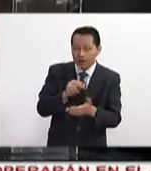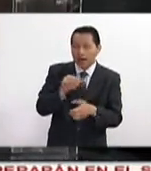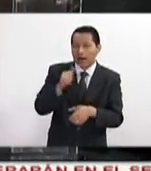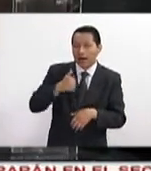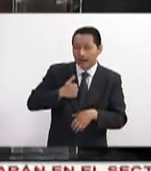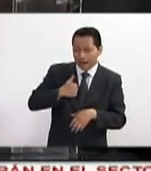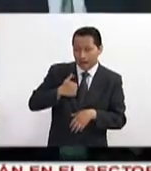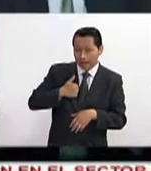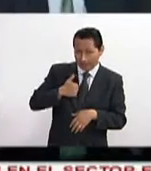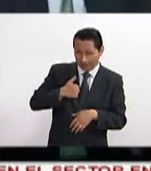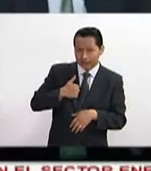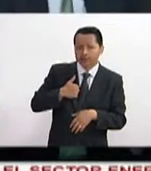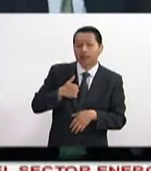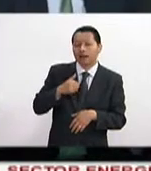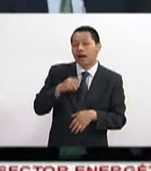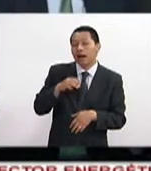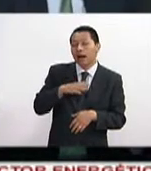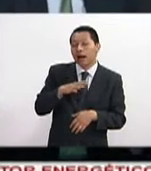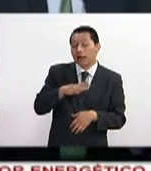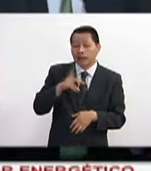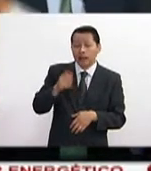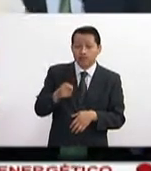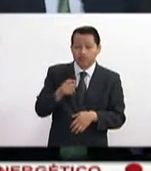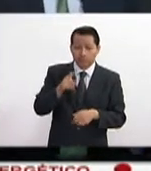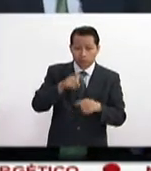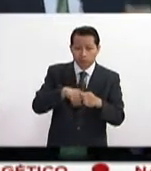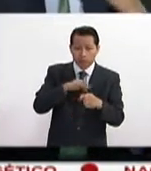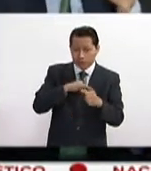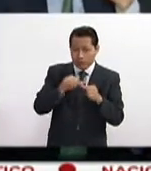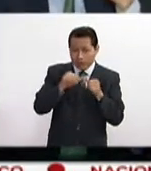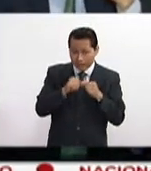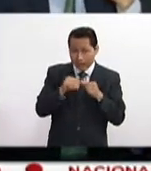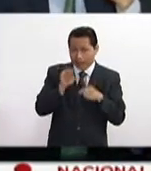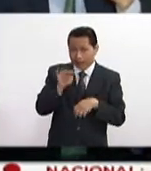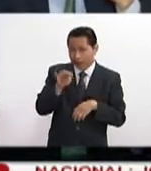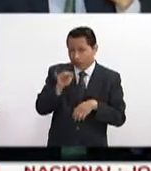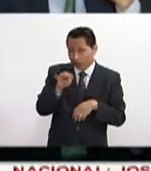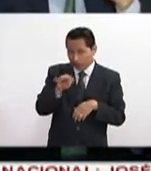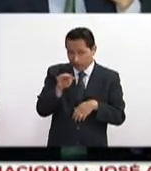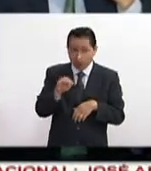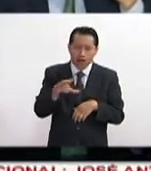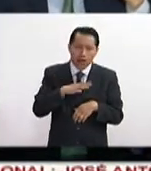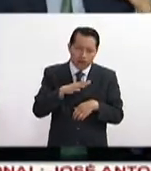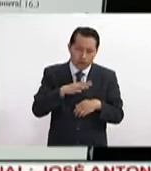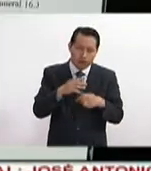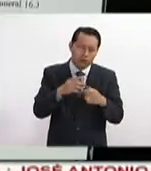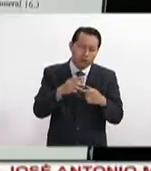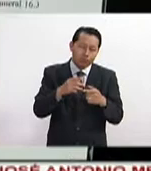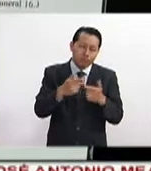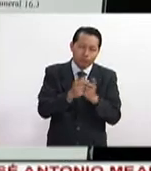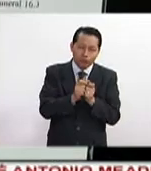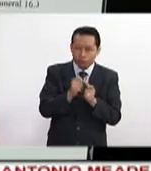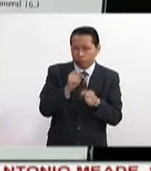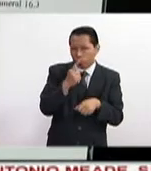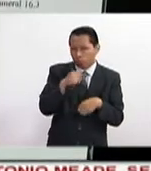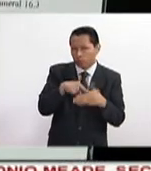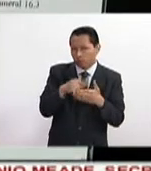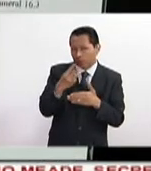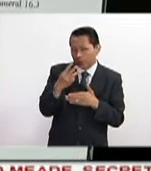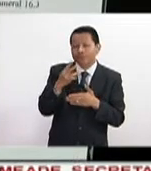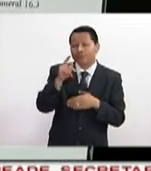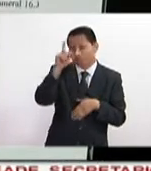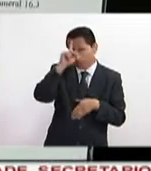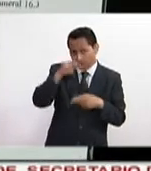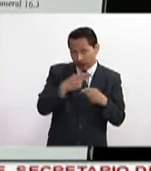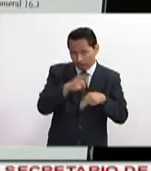canadiense Renaissance Oil, a la que se adjudicó el área 19 de la ronda 1.3. La Comisión Nacional de Hidrocarburos informó